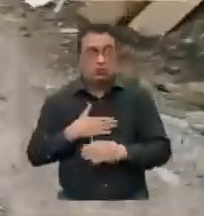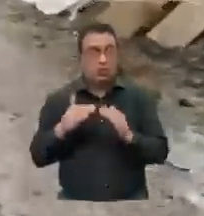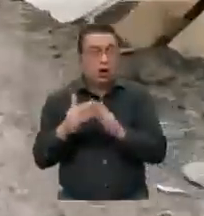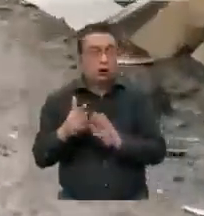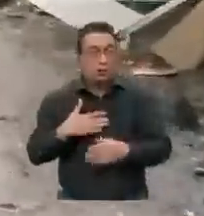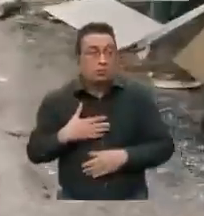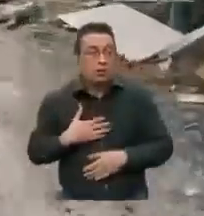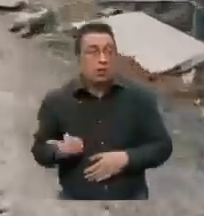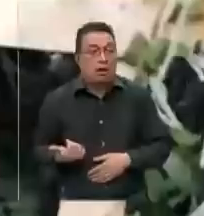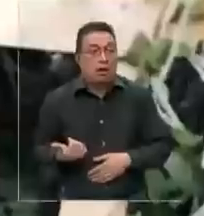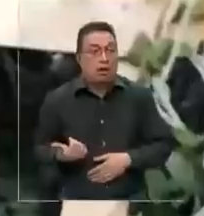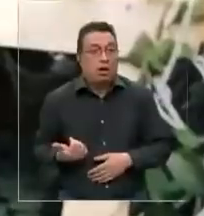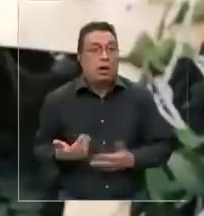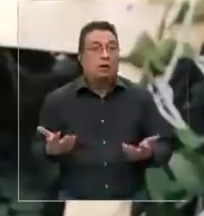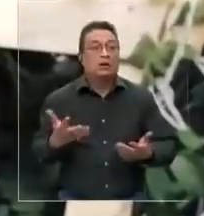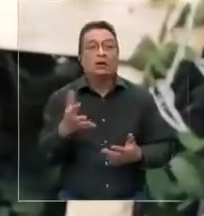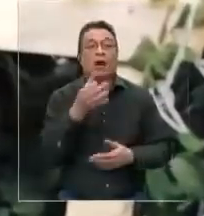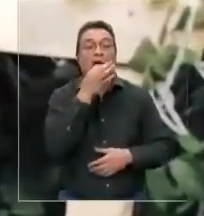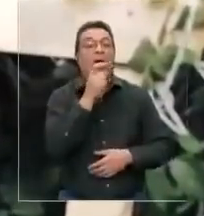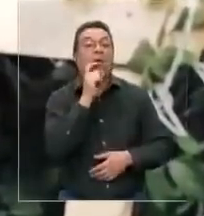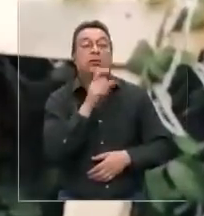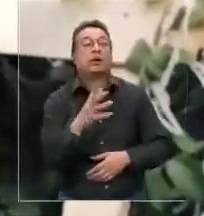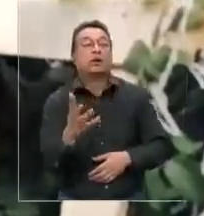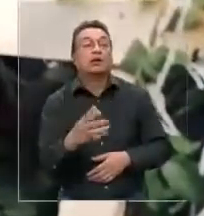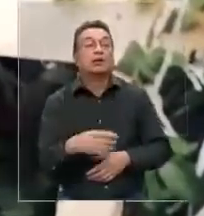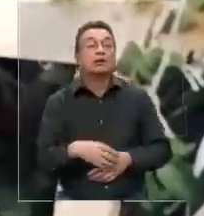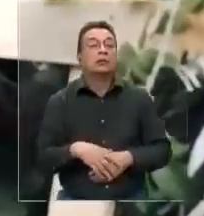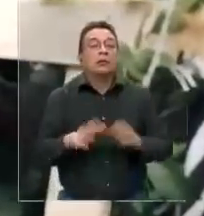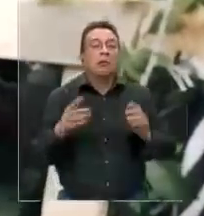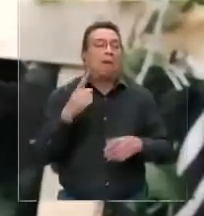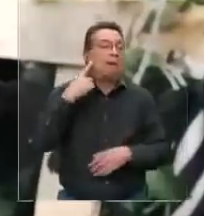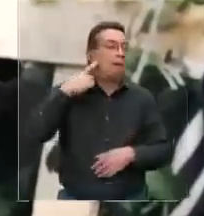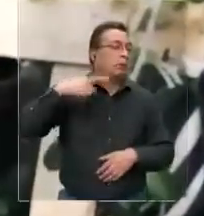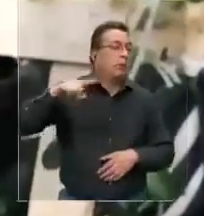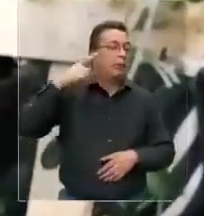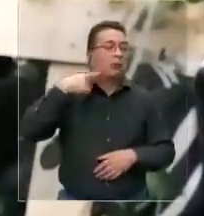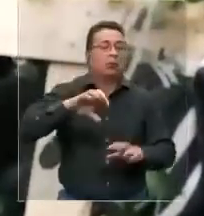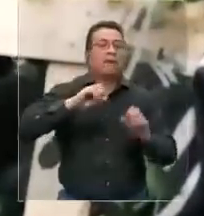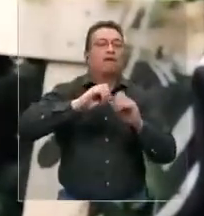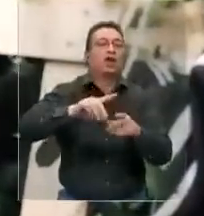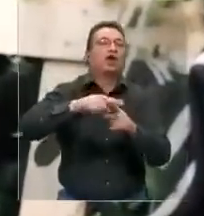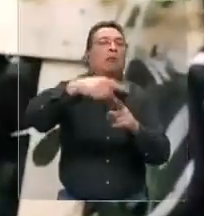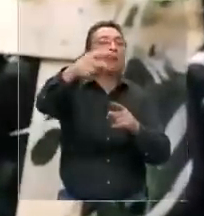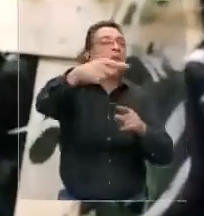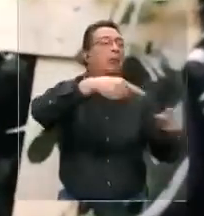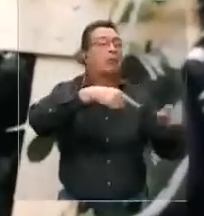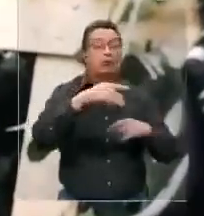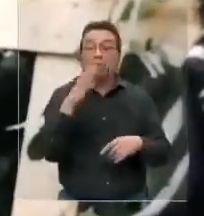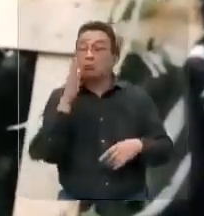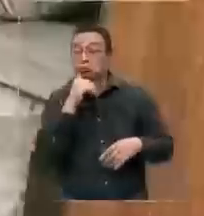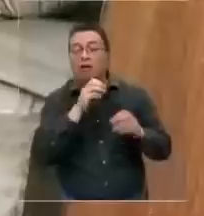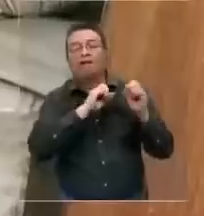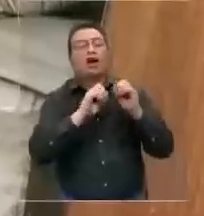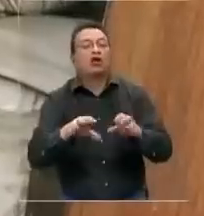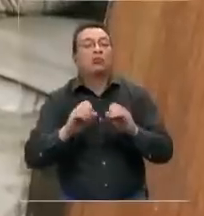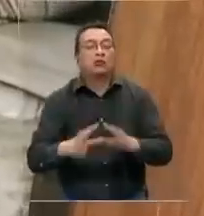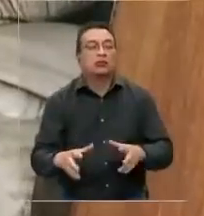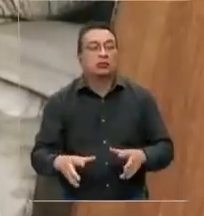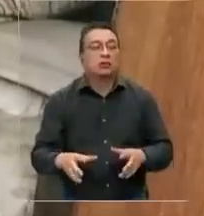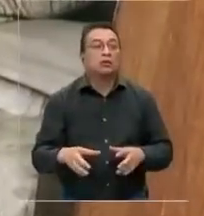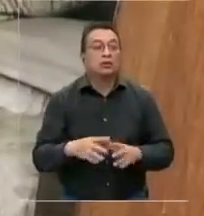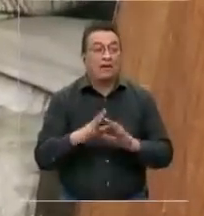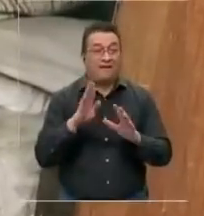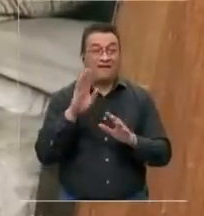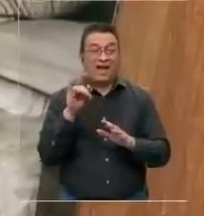hogar. Sí, yo. ¿Y qué le dicen ellos a ustedes? Siguen de largo y botan en otro lado o cuando no estamos aquí. Tanta era